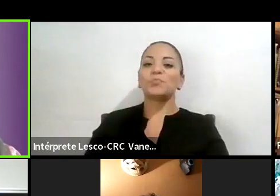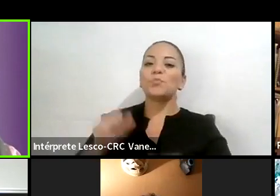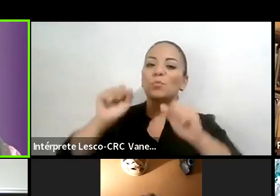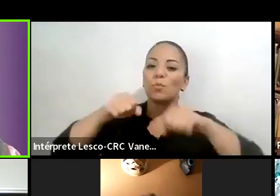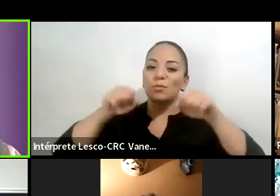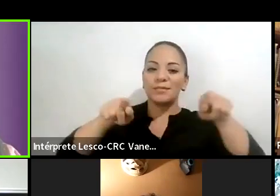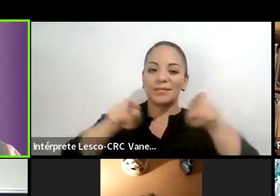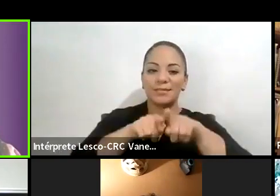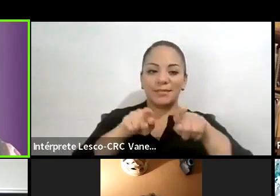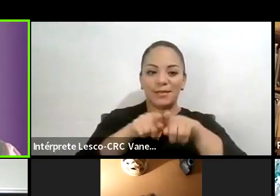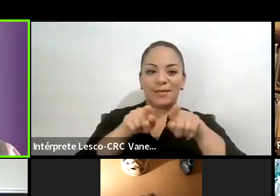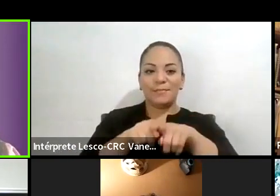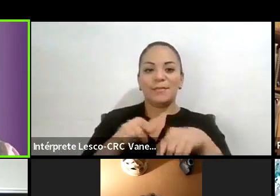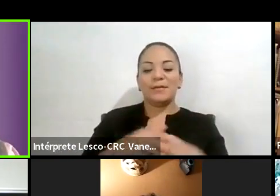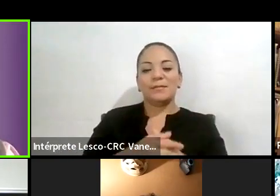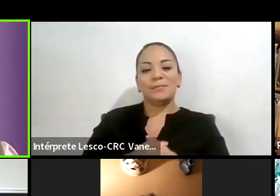también